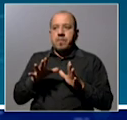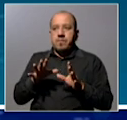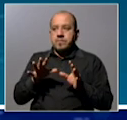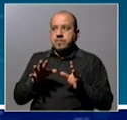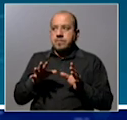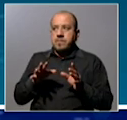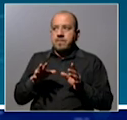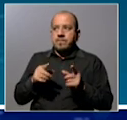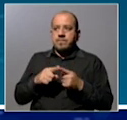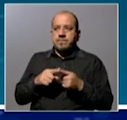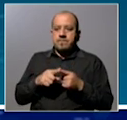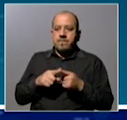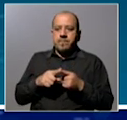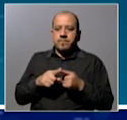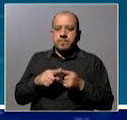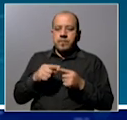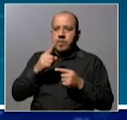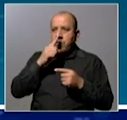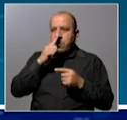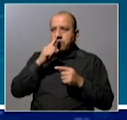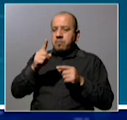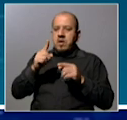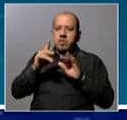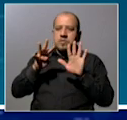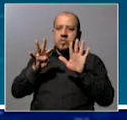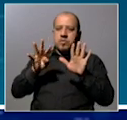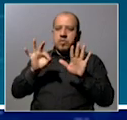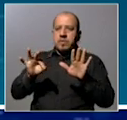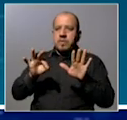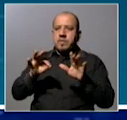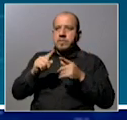regular desde por lo menos 1990,